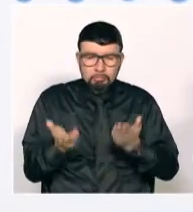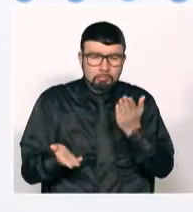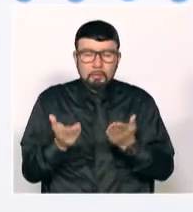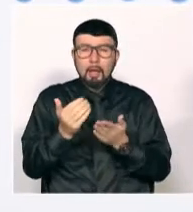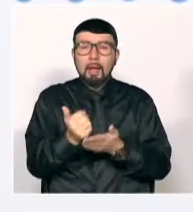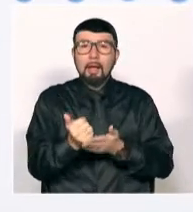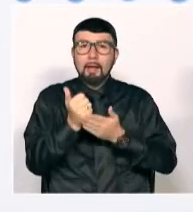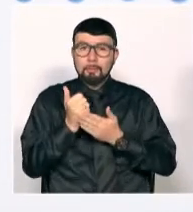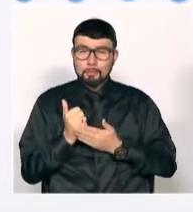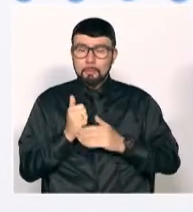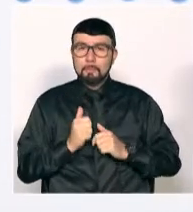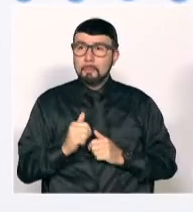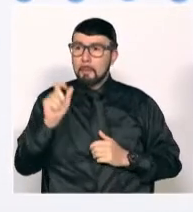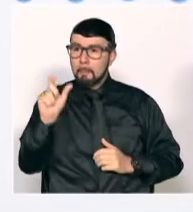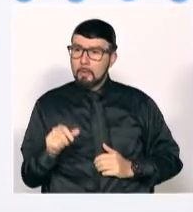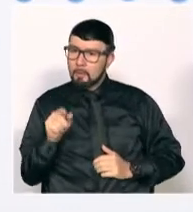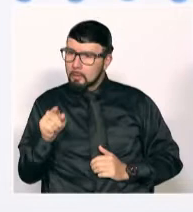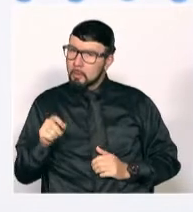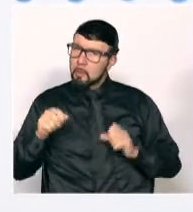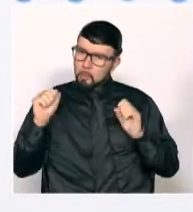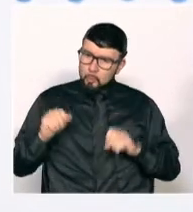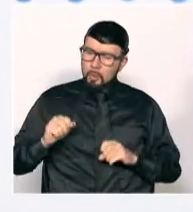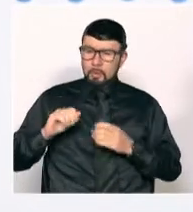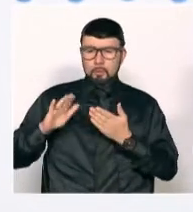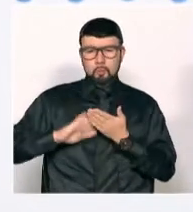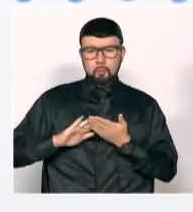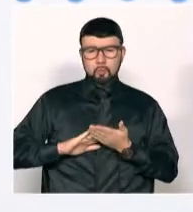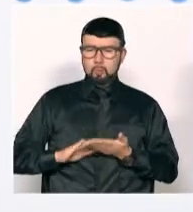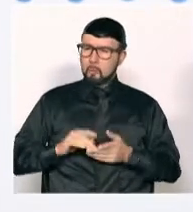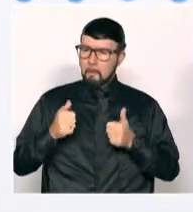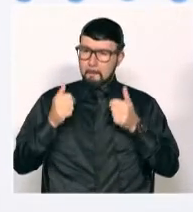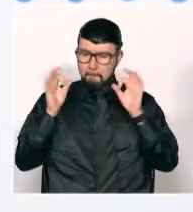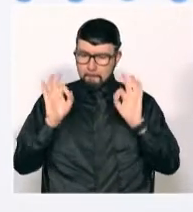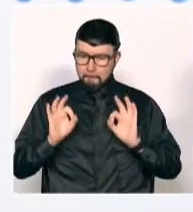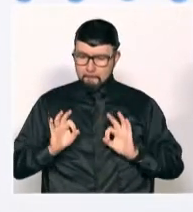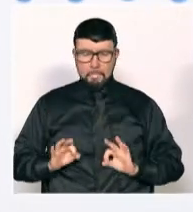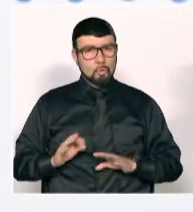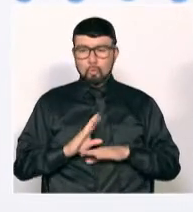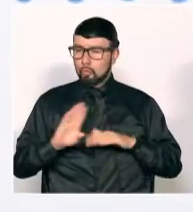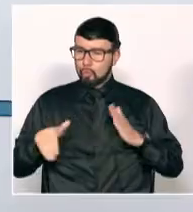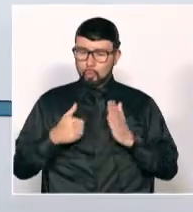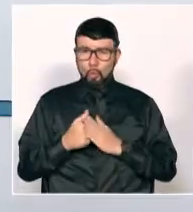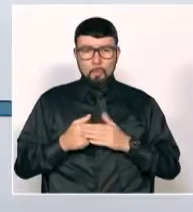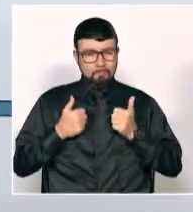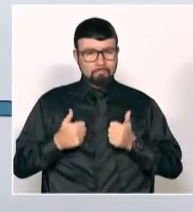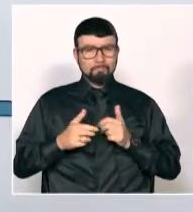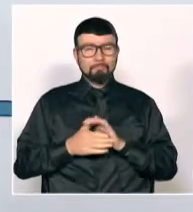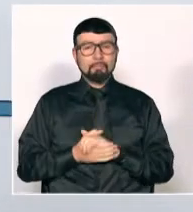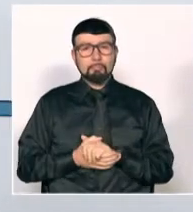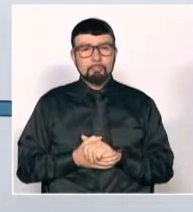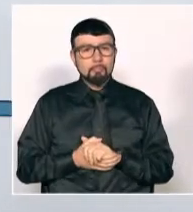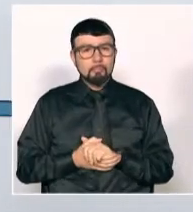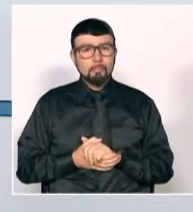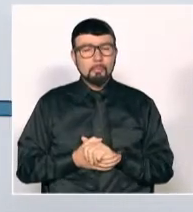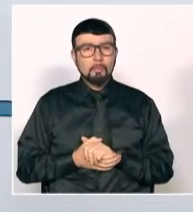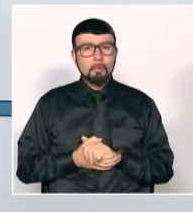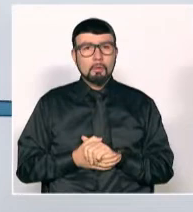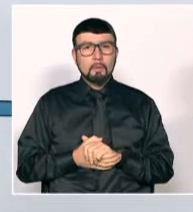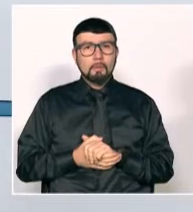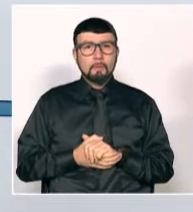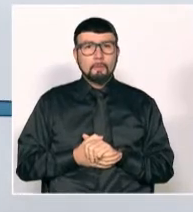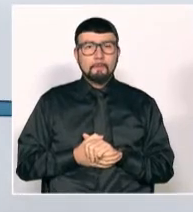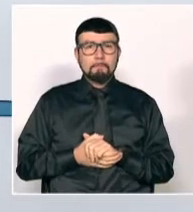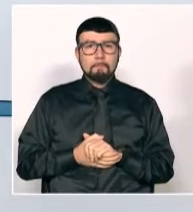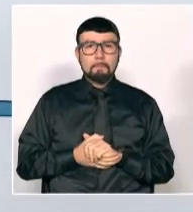para que el paciente pueda desarrollar todas sus funciones de buena forma. Perfecto, doctora. Hoy vamos a hablar acerca